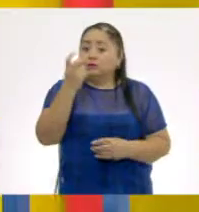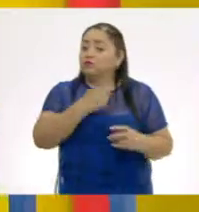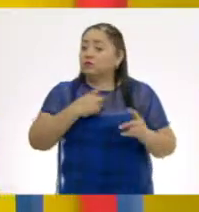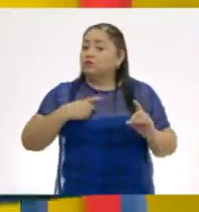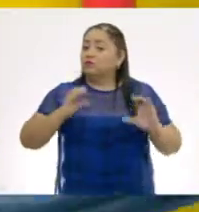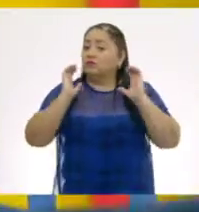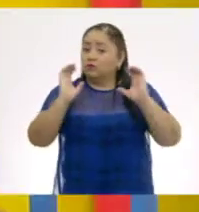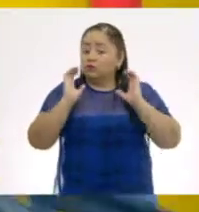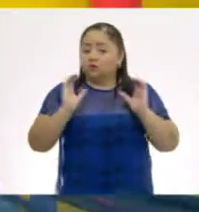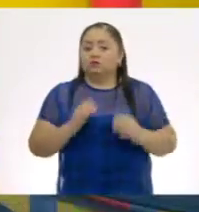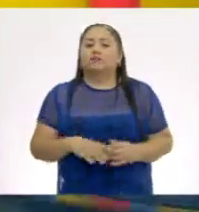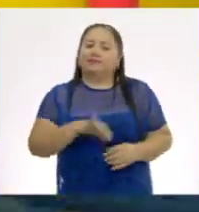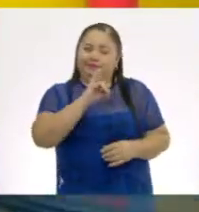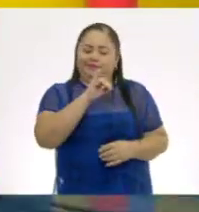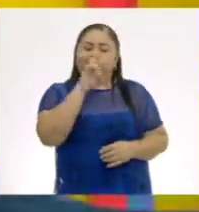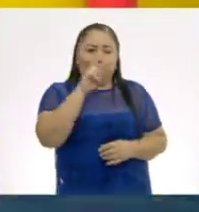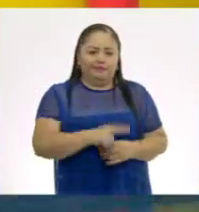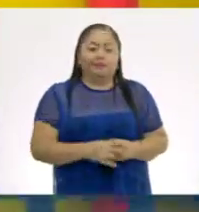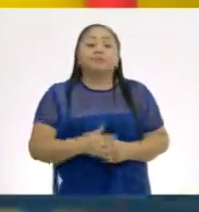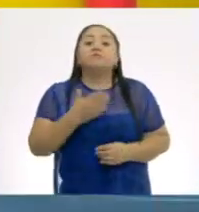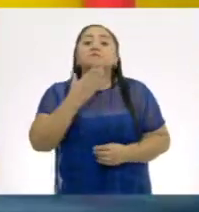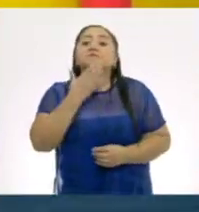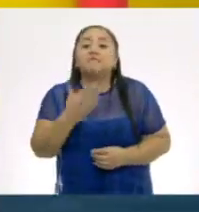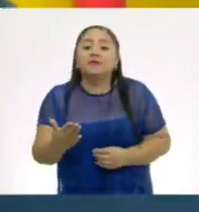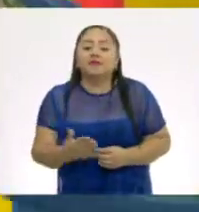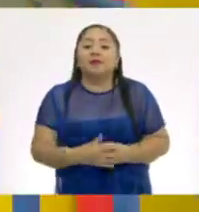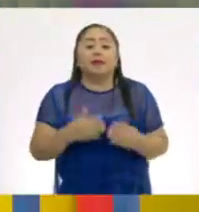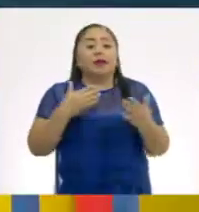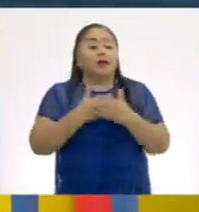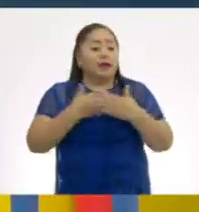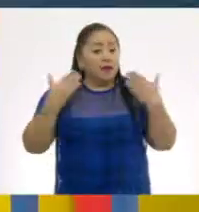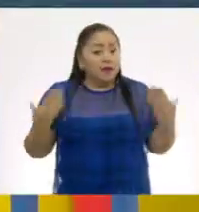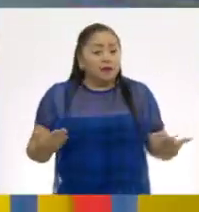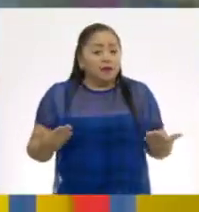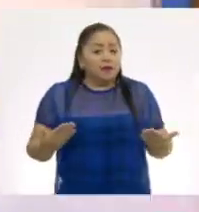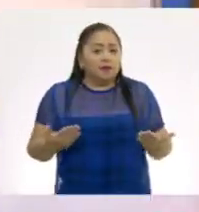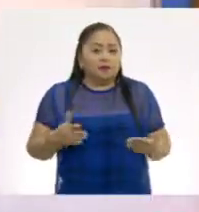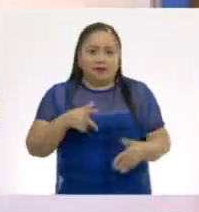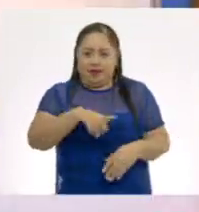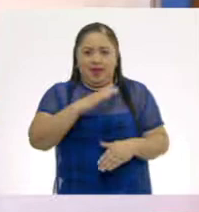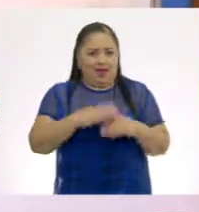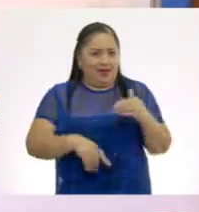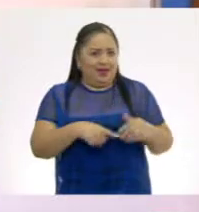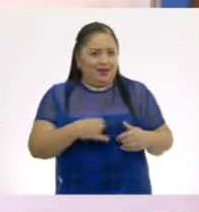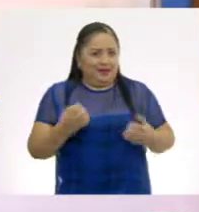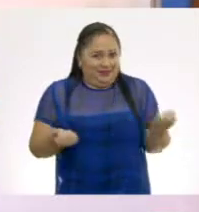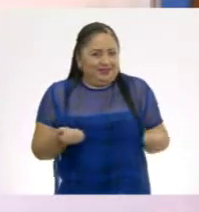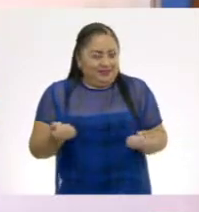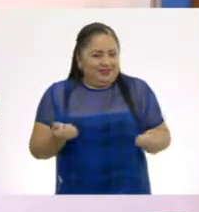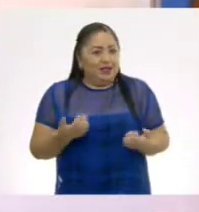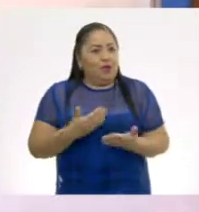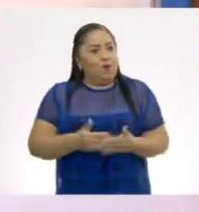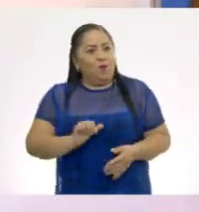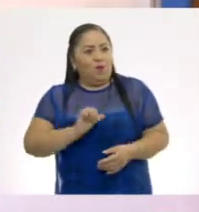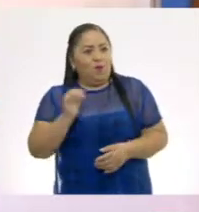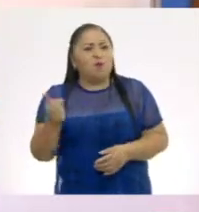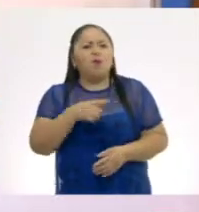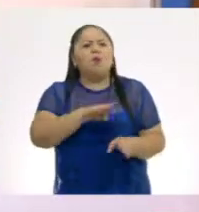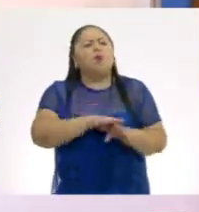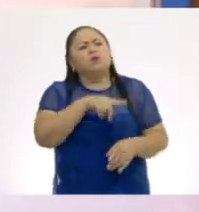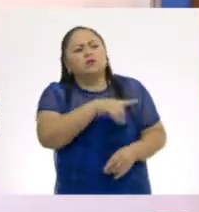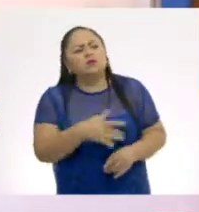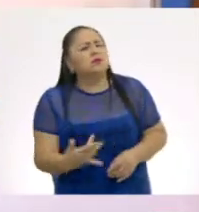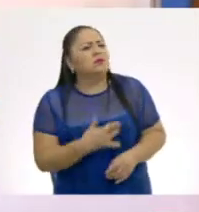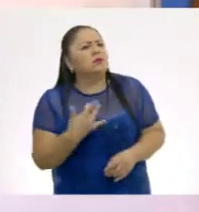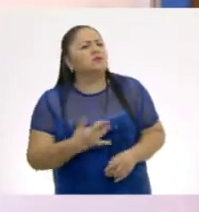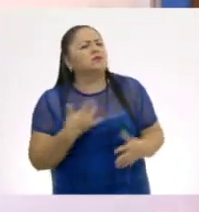¿no? Exactamente. Muy bien. Ahora que ya terminamos con este ejercicio, ¿cómo te sentiste con